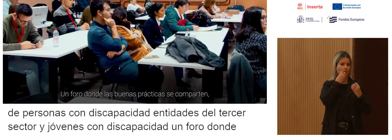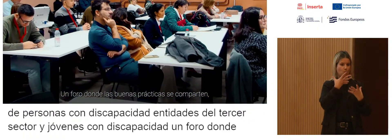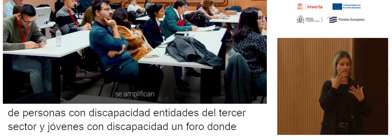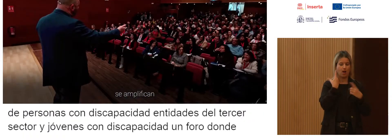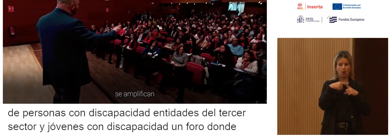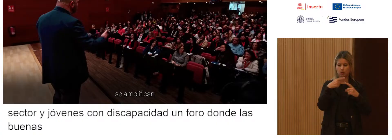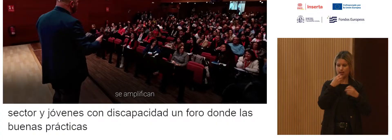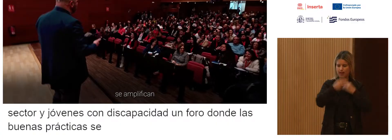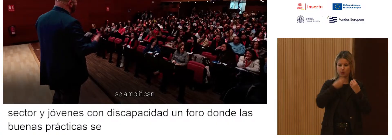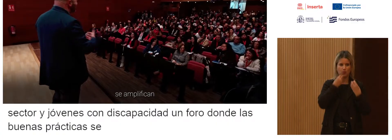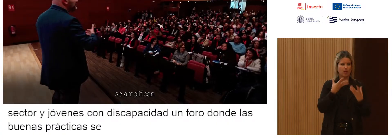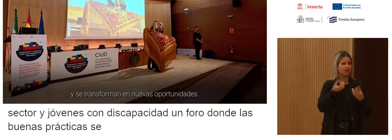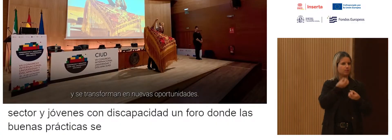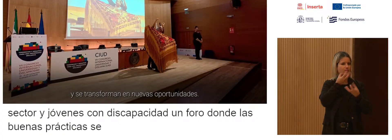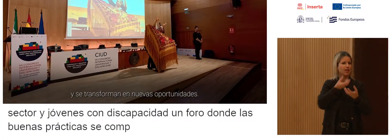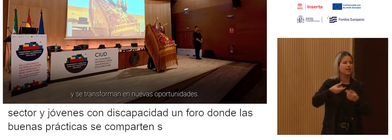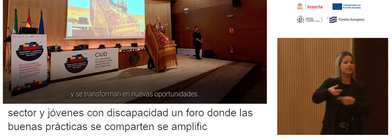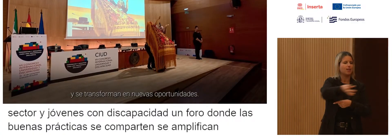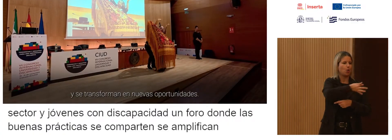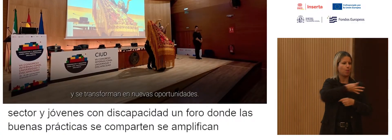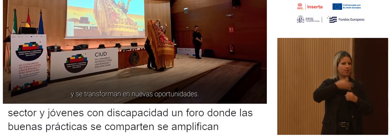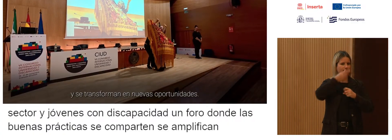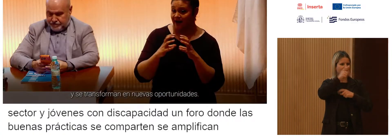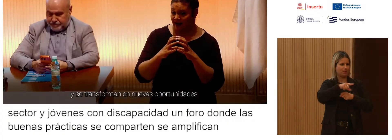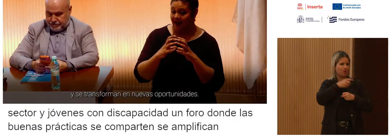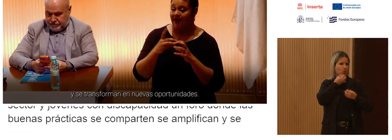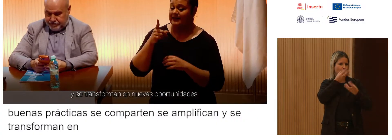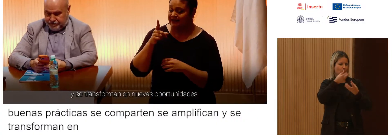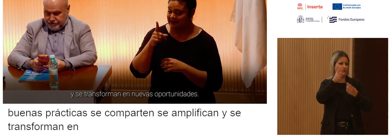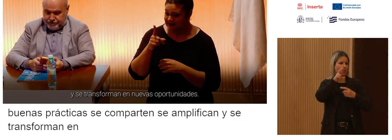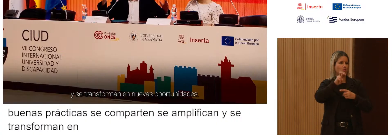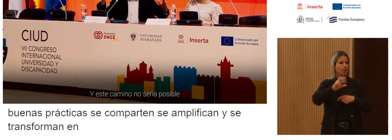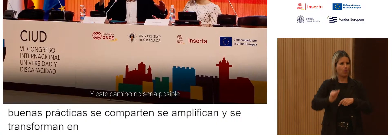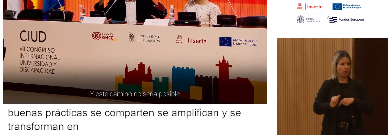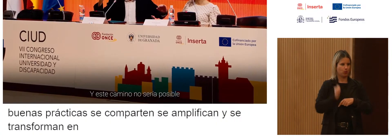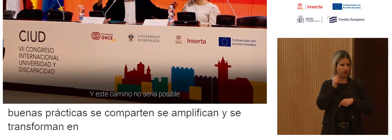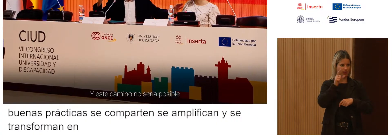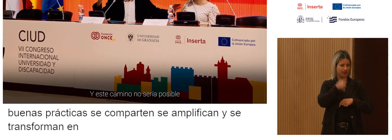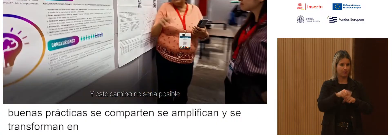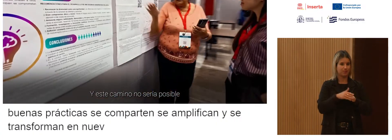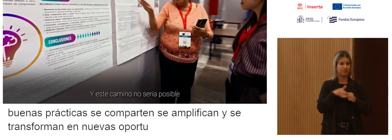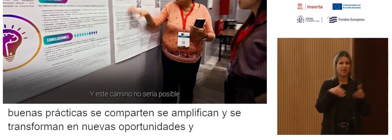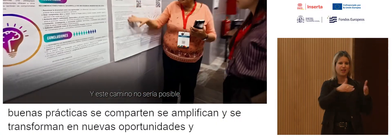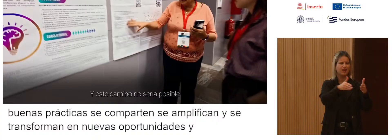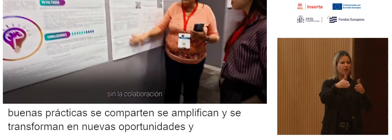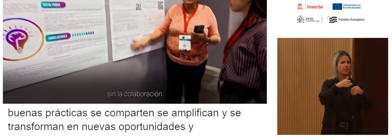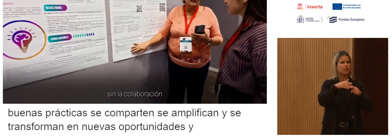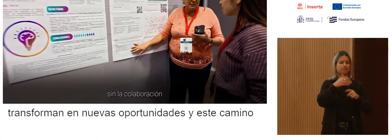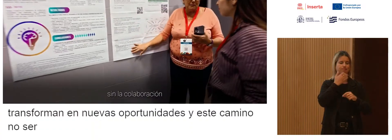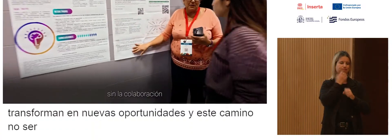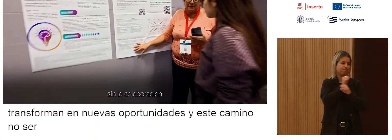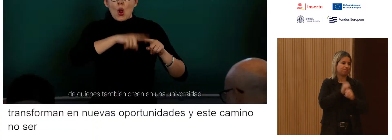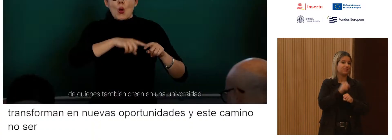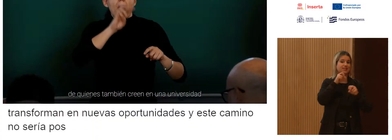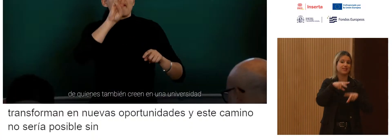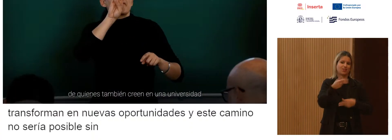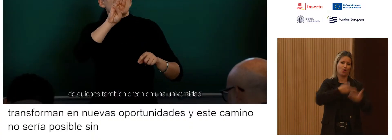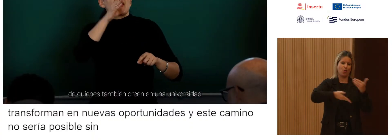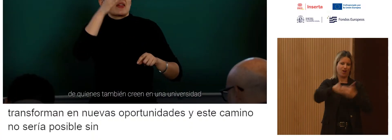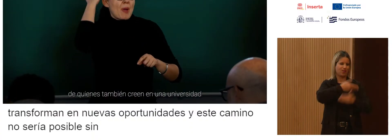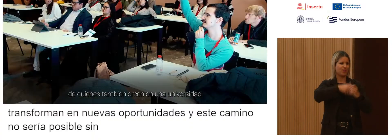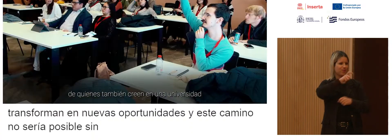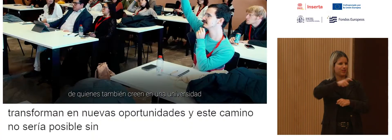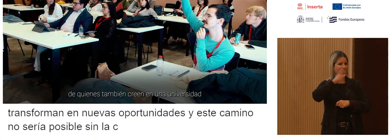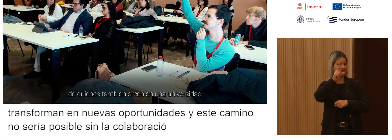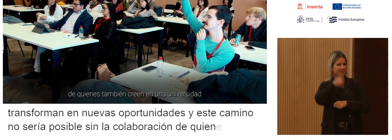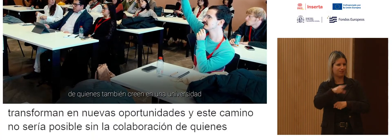se comparten, se amplifican y se transforman en nuevas oportunidades. Y este camino no sería posible sin la colaboración de quienes